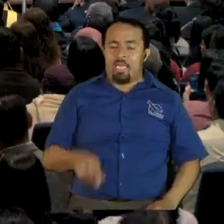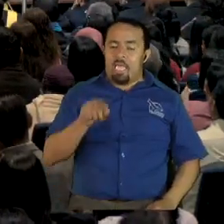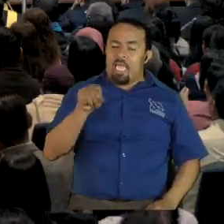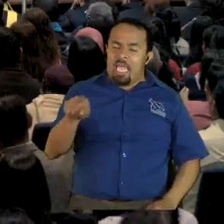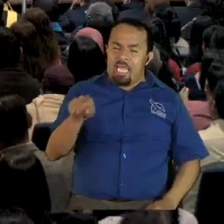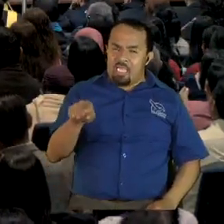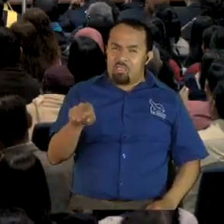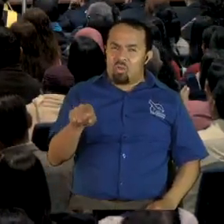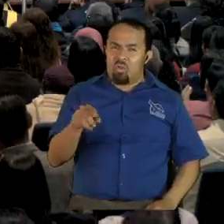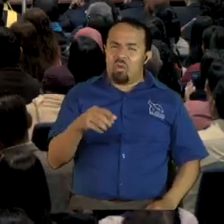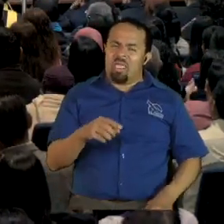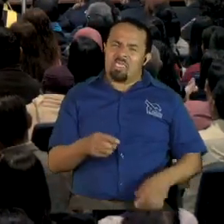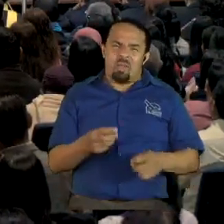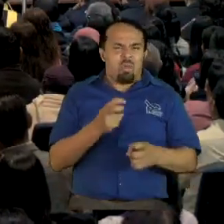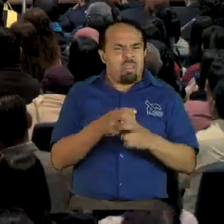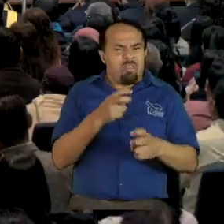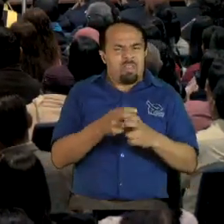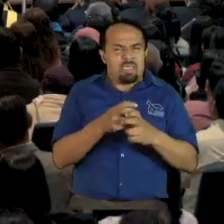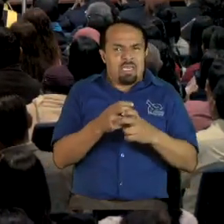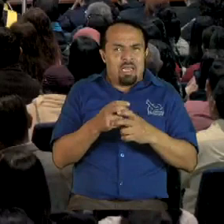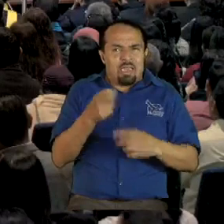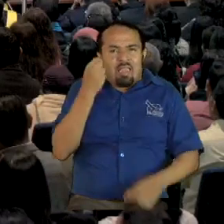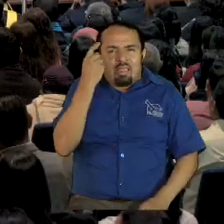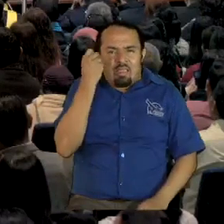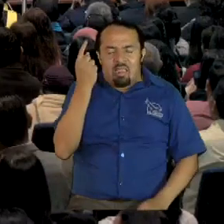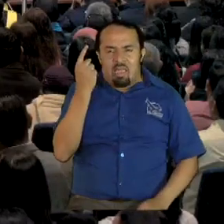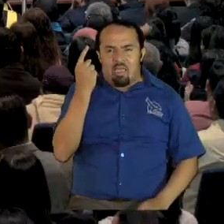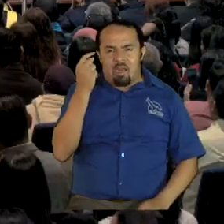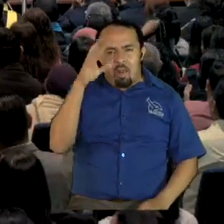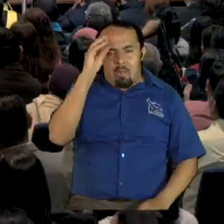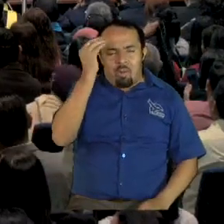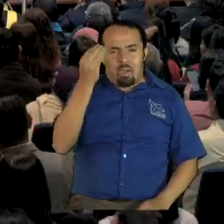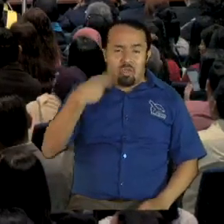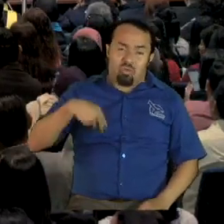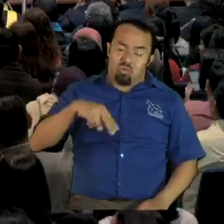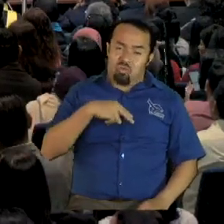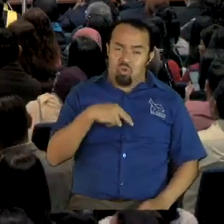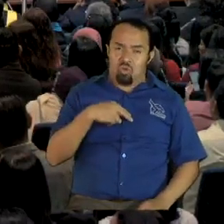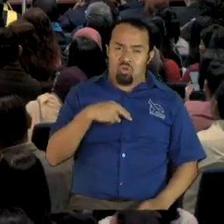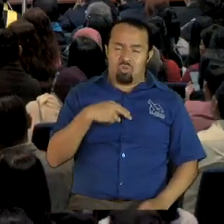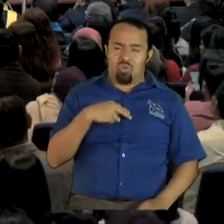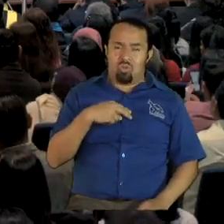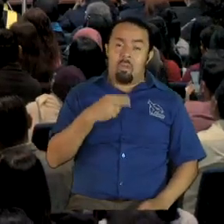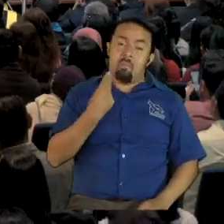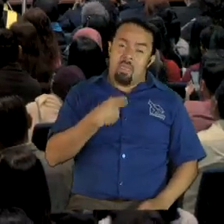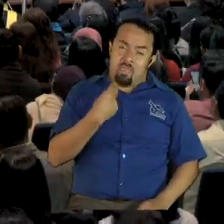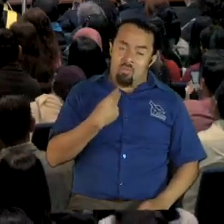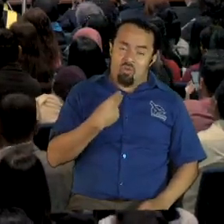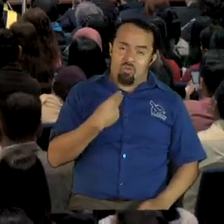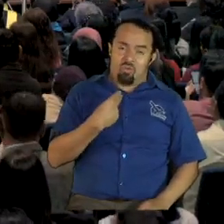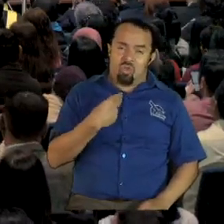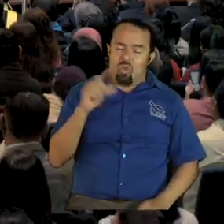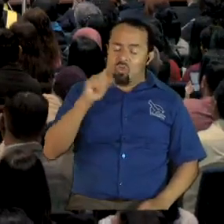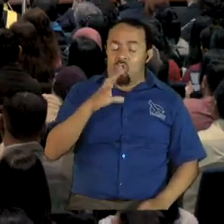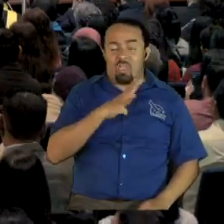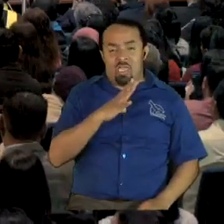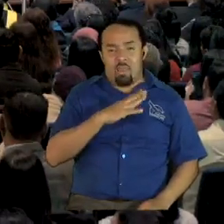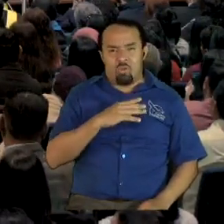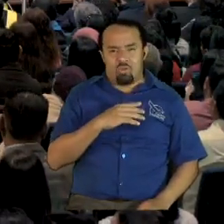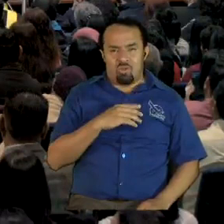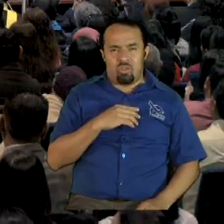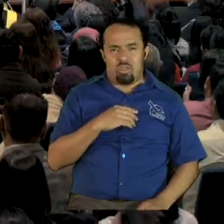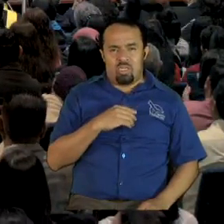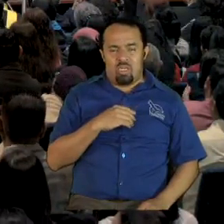Esto, le decía, es difícil de asimilar porque nosotros, por nosotros mismos, no tenemos la